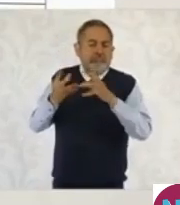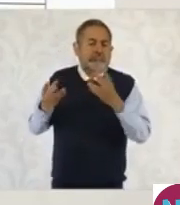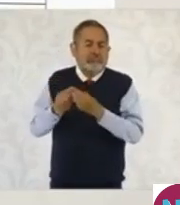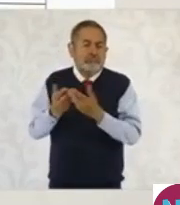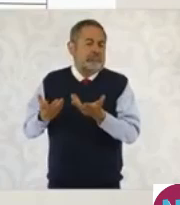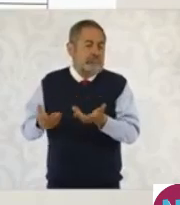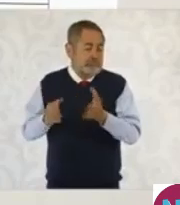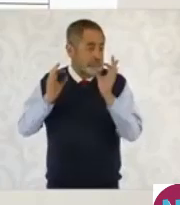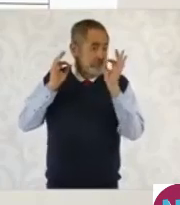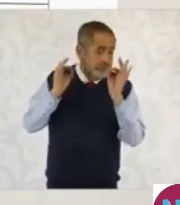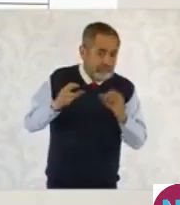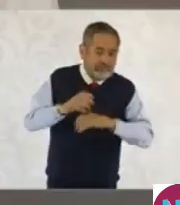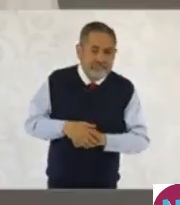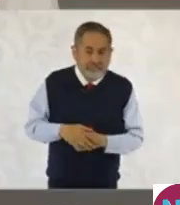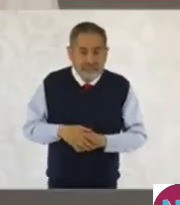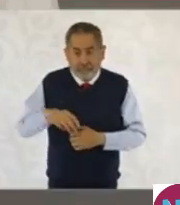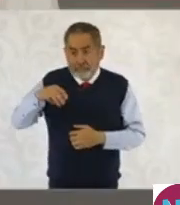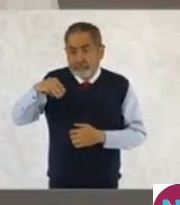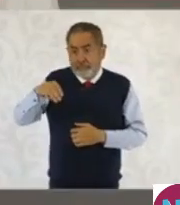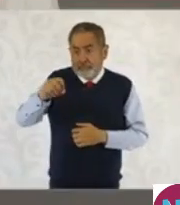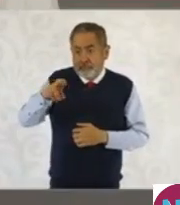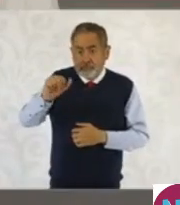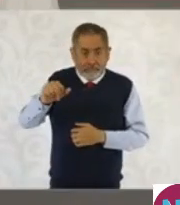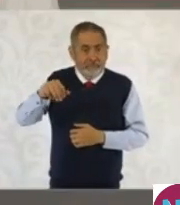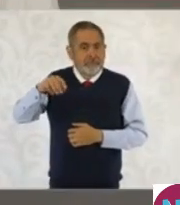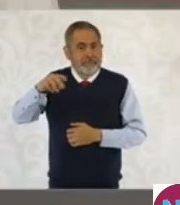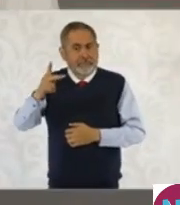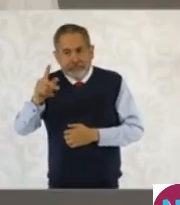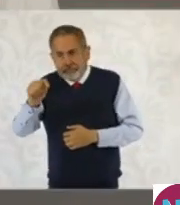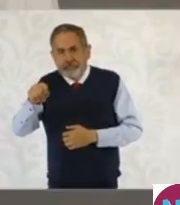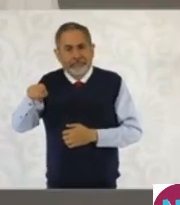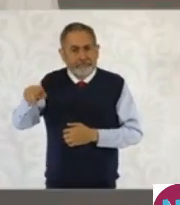Entonces, así que digan qué mal le fue a la coalición